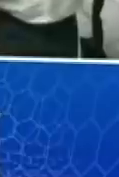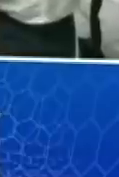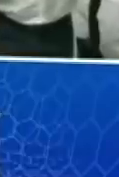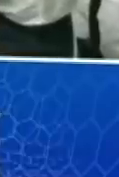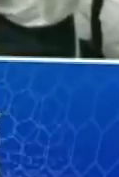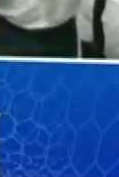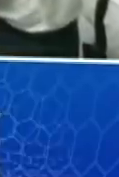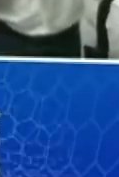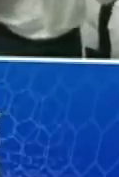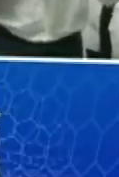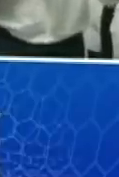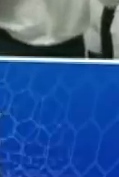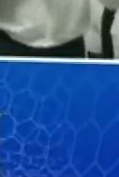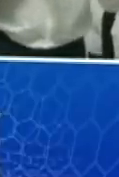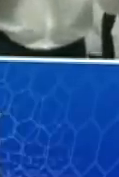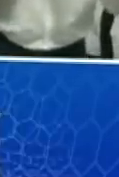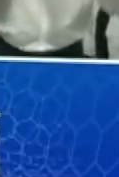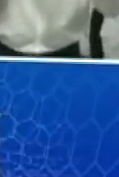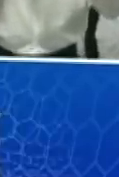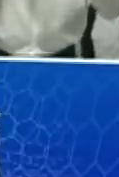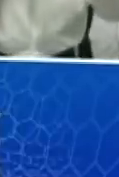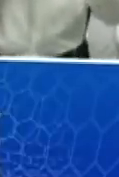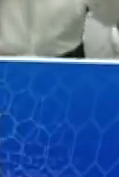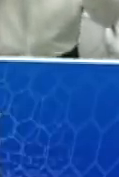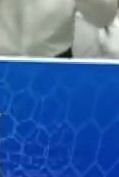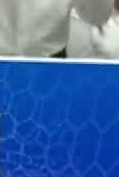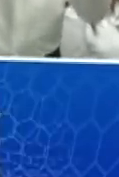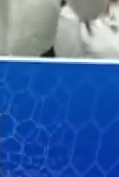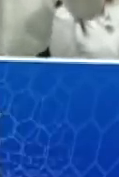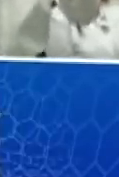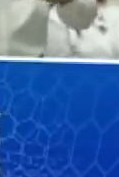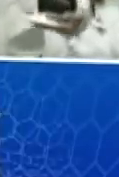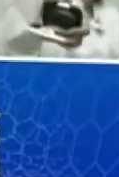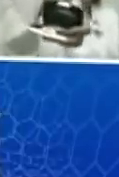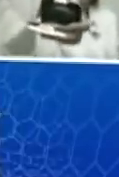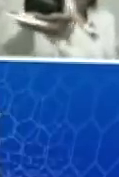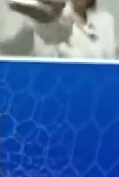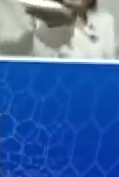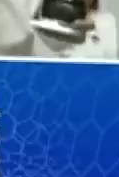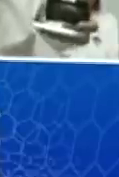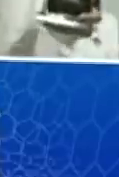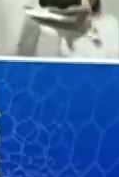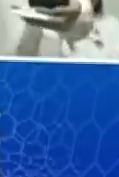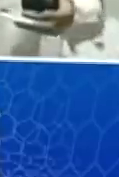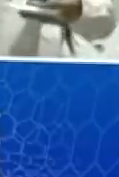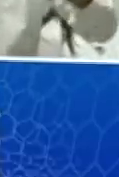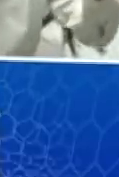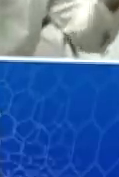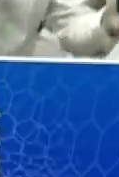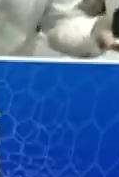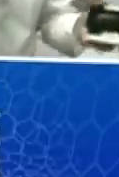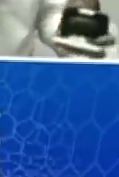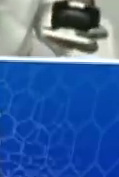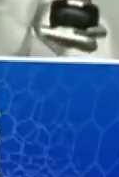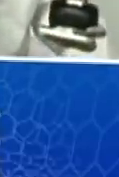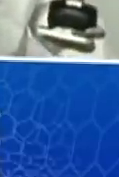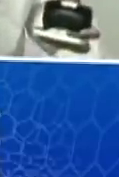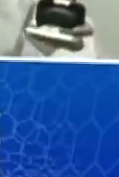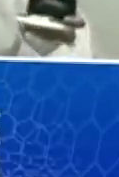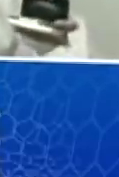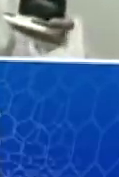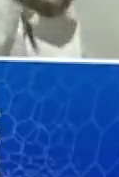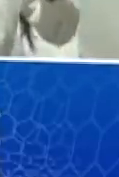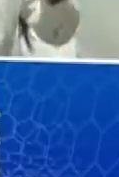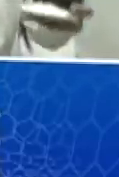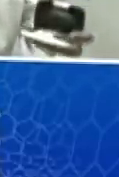en el mercado privado está cerca de los 4.500 euros. Imagínense ustedes cuántas personas con